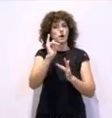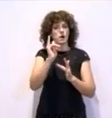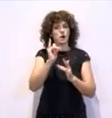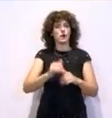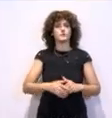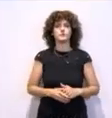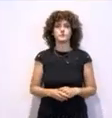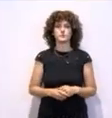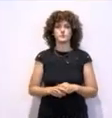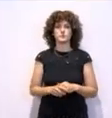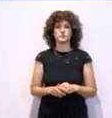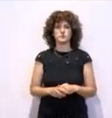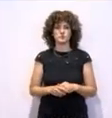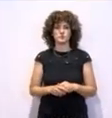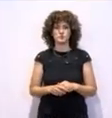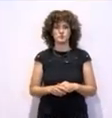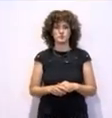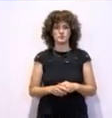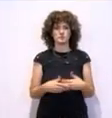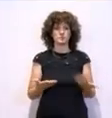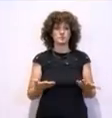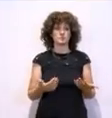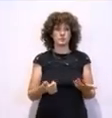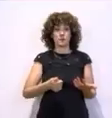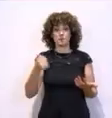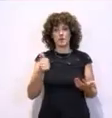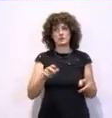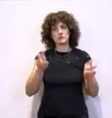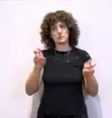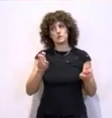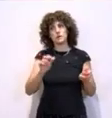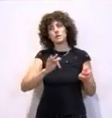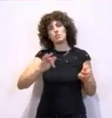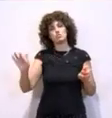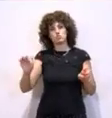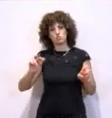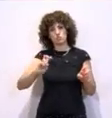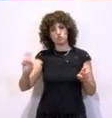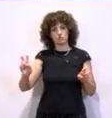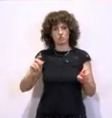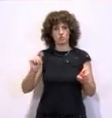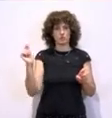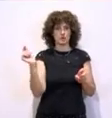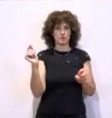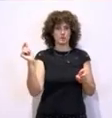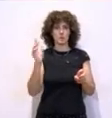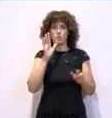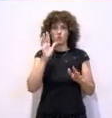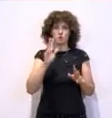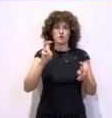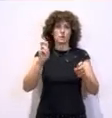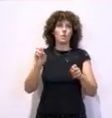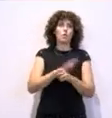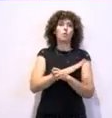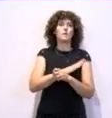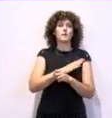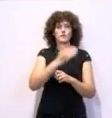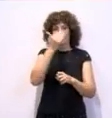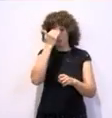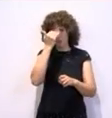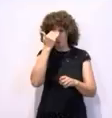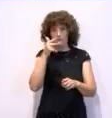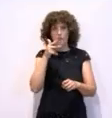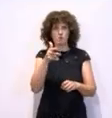constante. Dejo más asuntos para el turno de réplica, por también cubrir el tema de la memoria